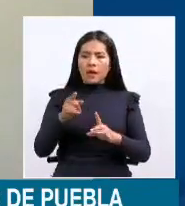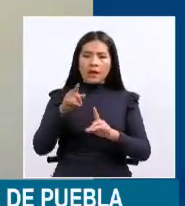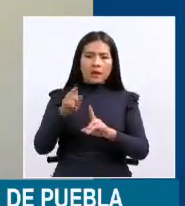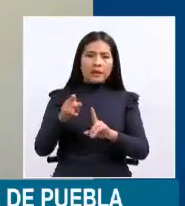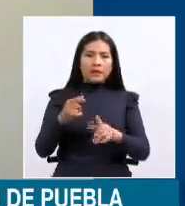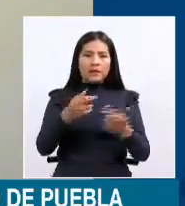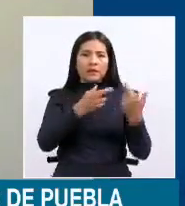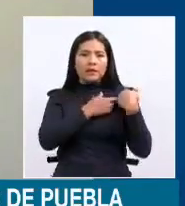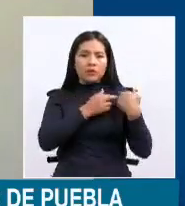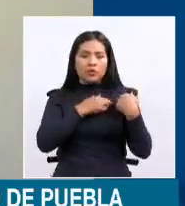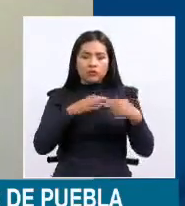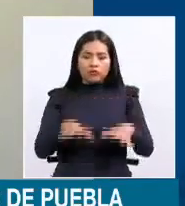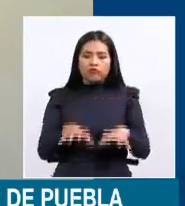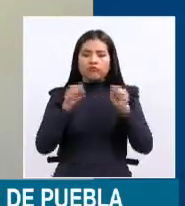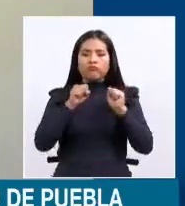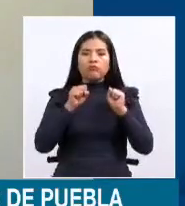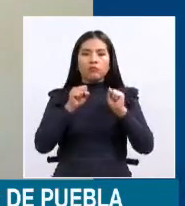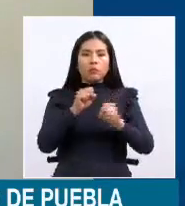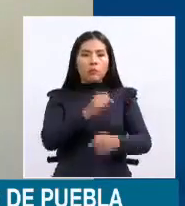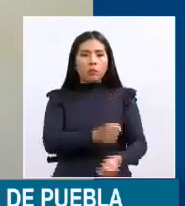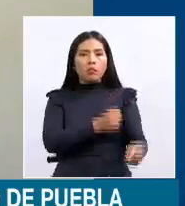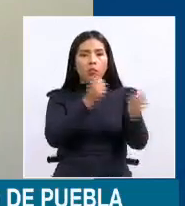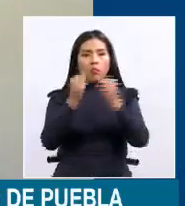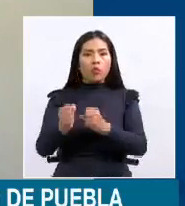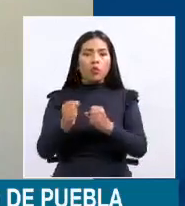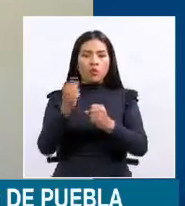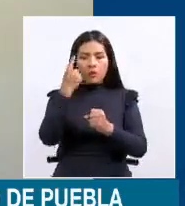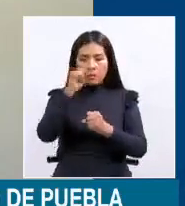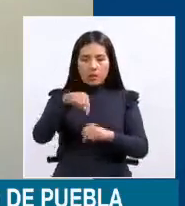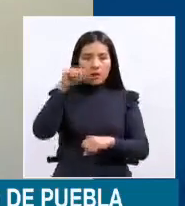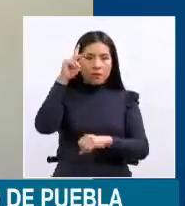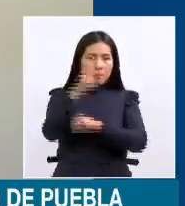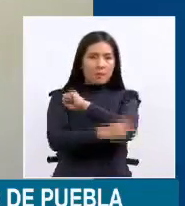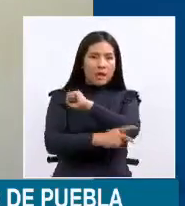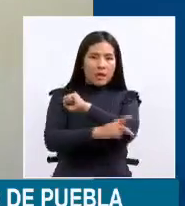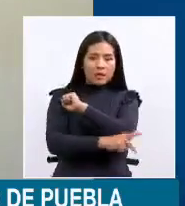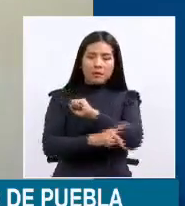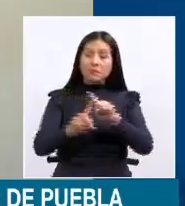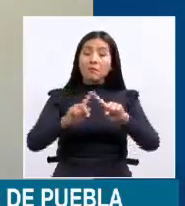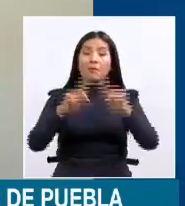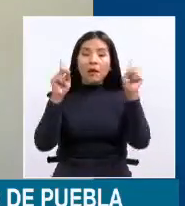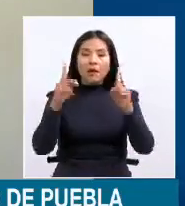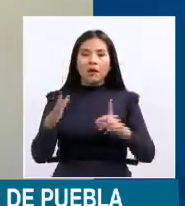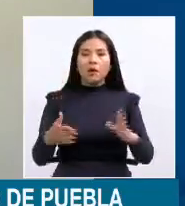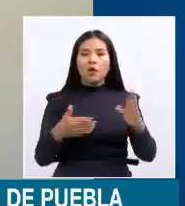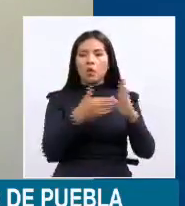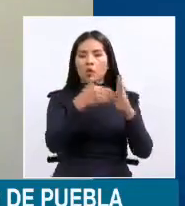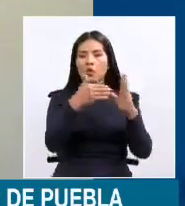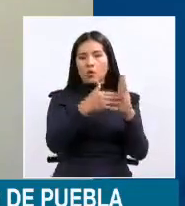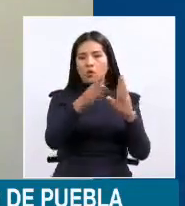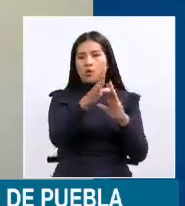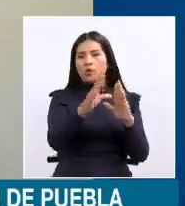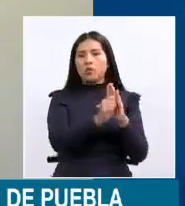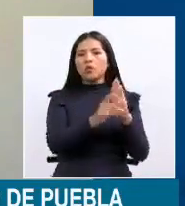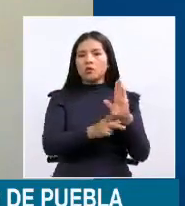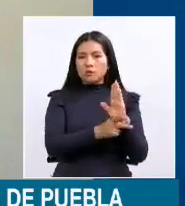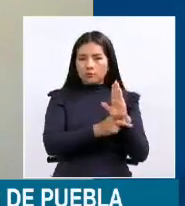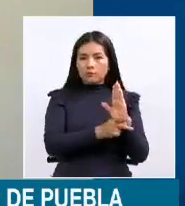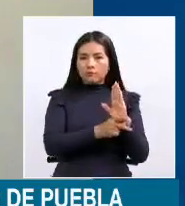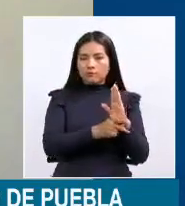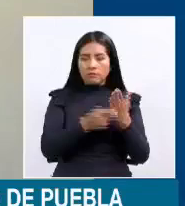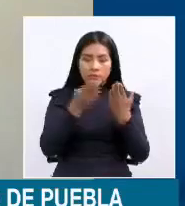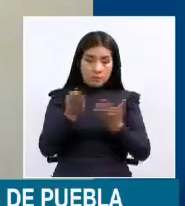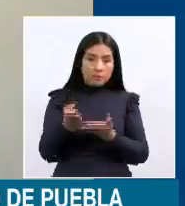del poder de manera inconstitucional de una persona, en este caso, Jeanine Áñez. Entonces,